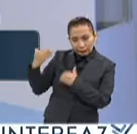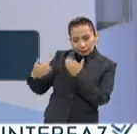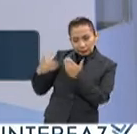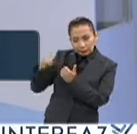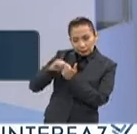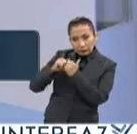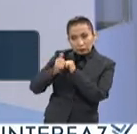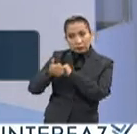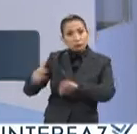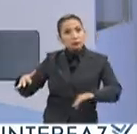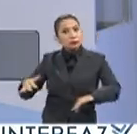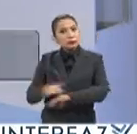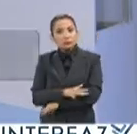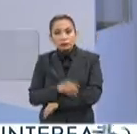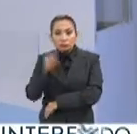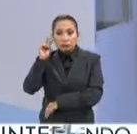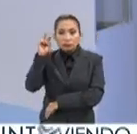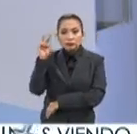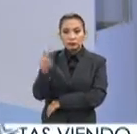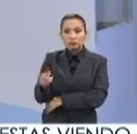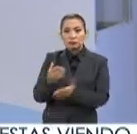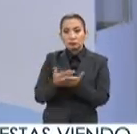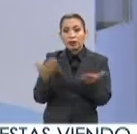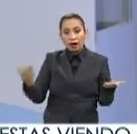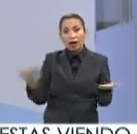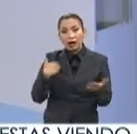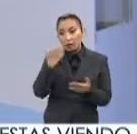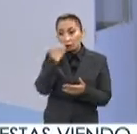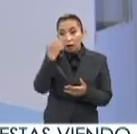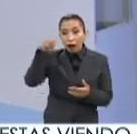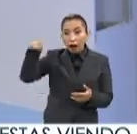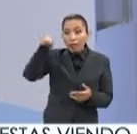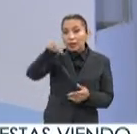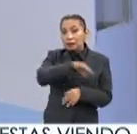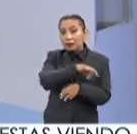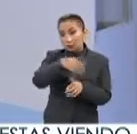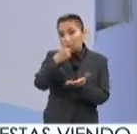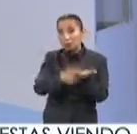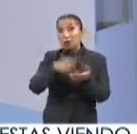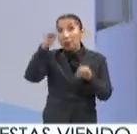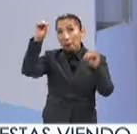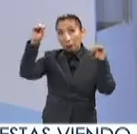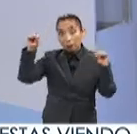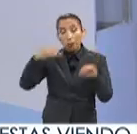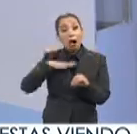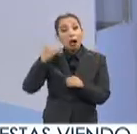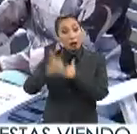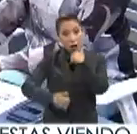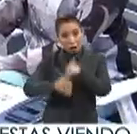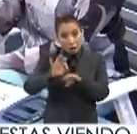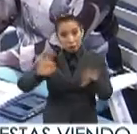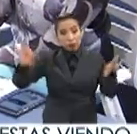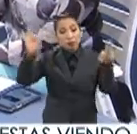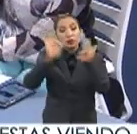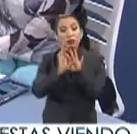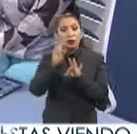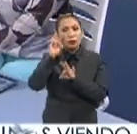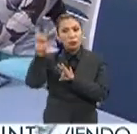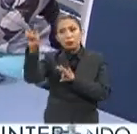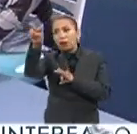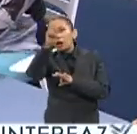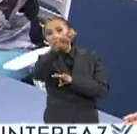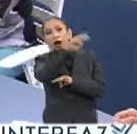una revolución en la academia sobre el diseño de interiores. Entonces ya es una carrera importante. Lo